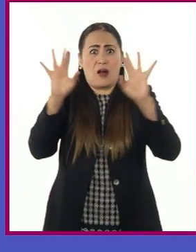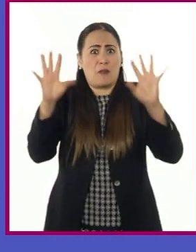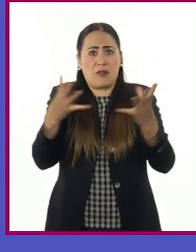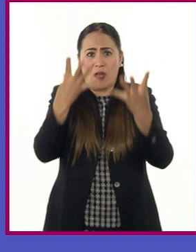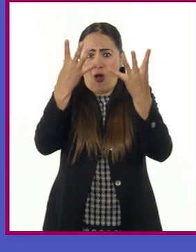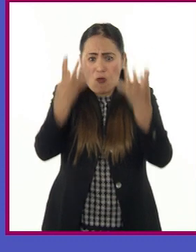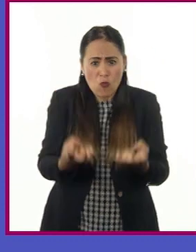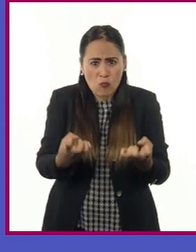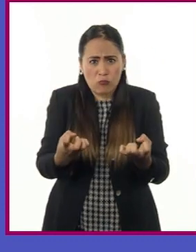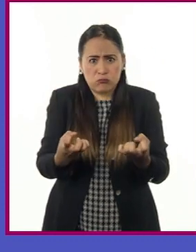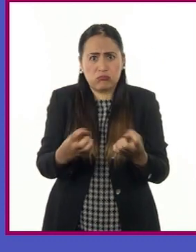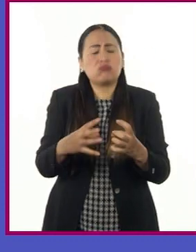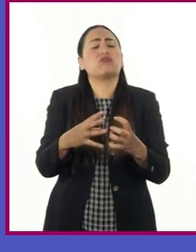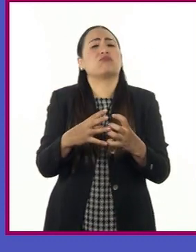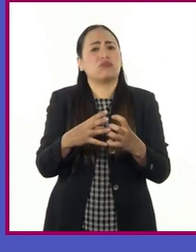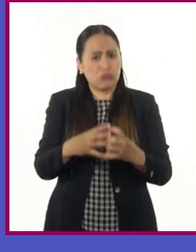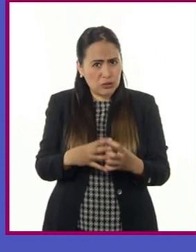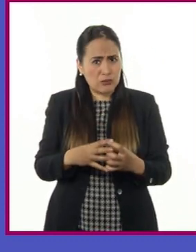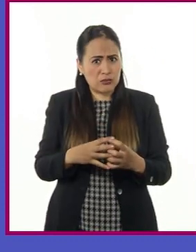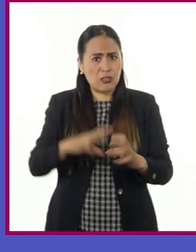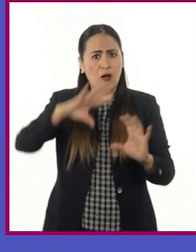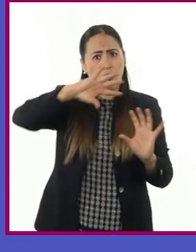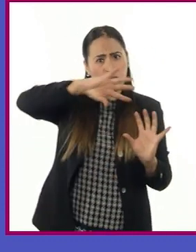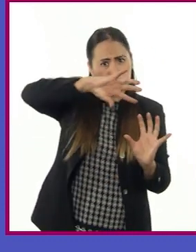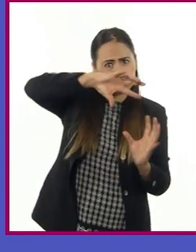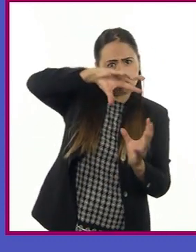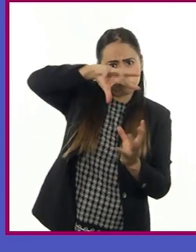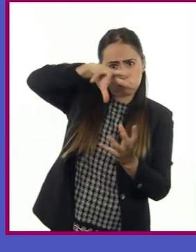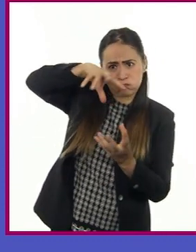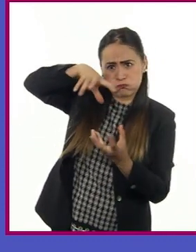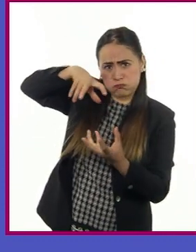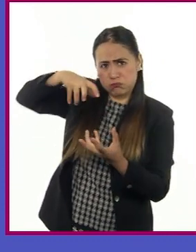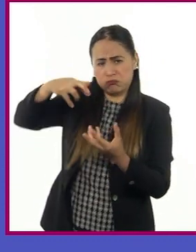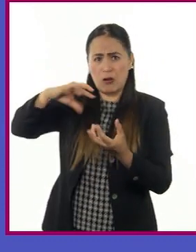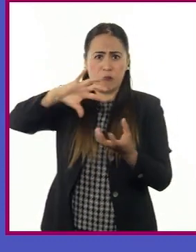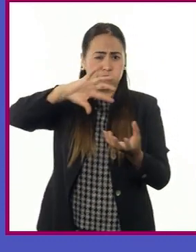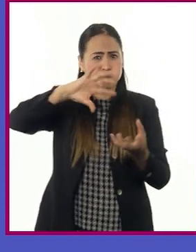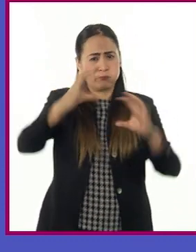Podrá romperse el eje de la tierra como un débil cristal.